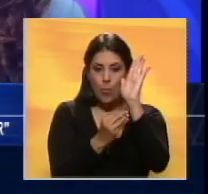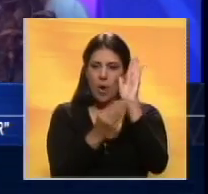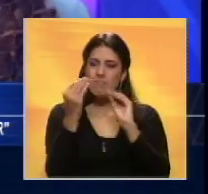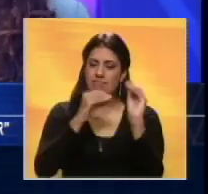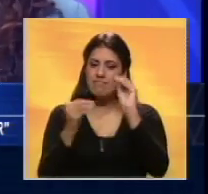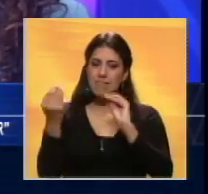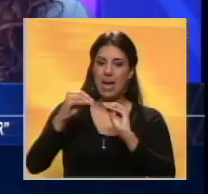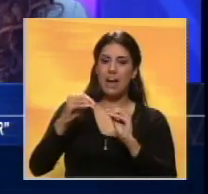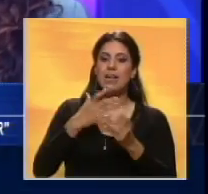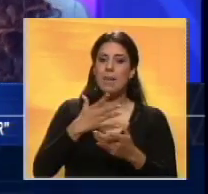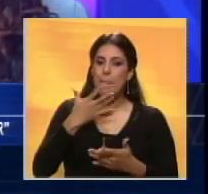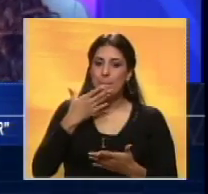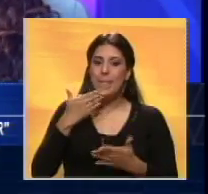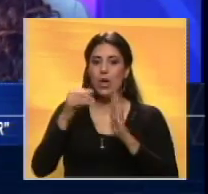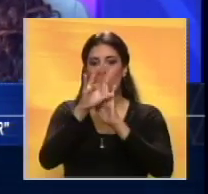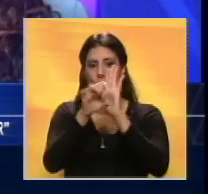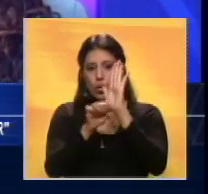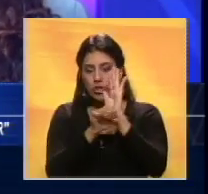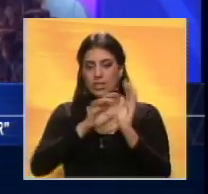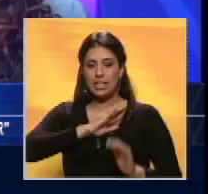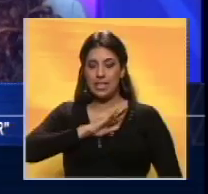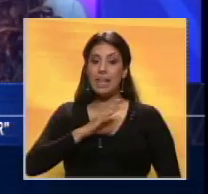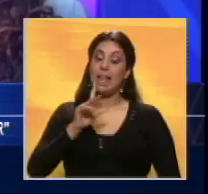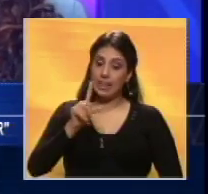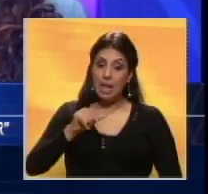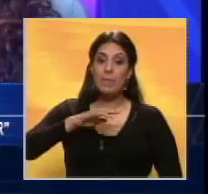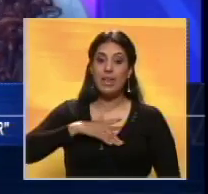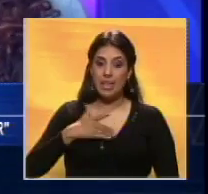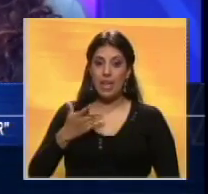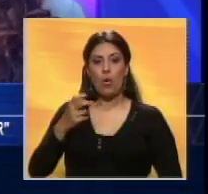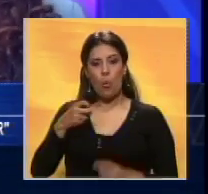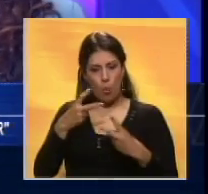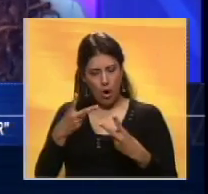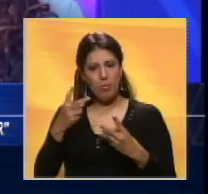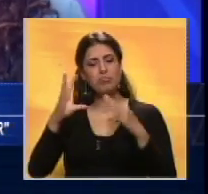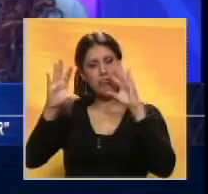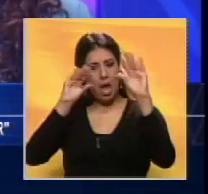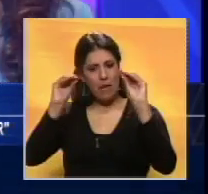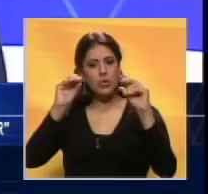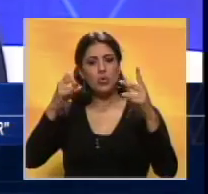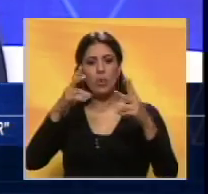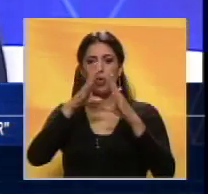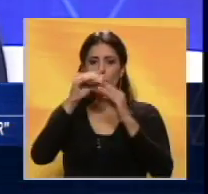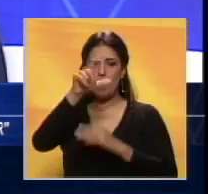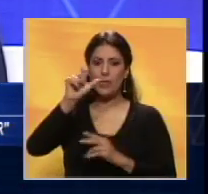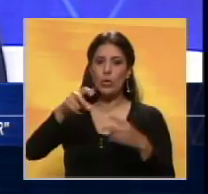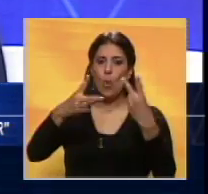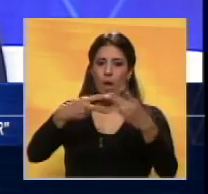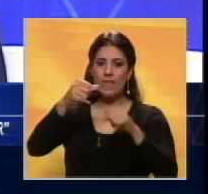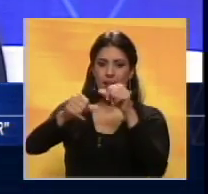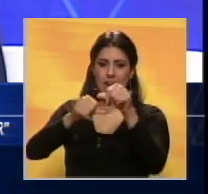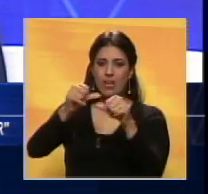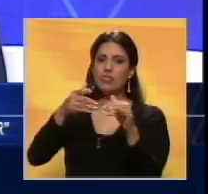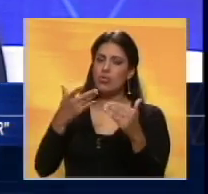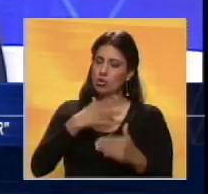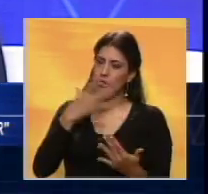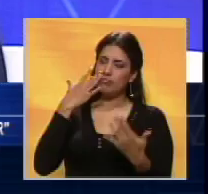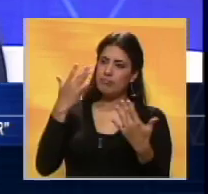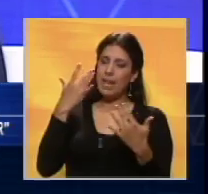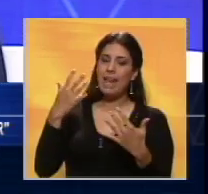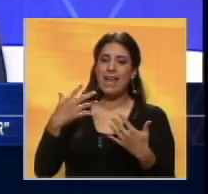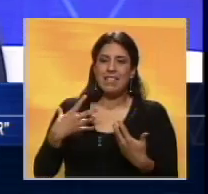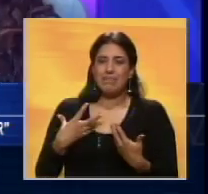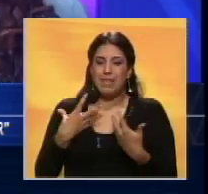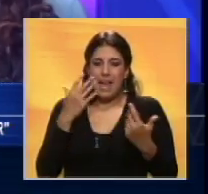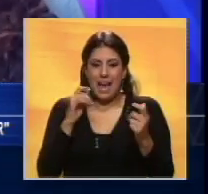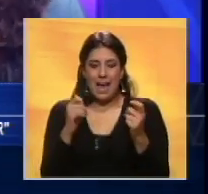agregar? ¿Cómo podemos enriquecer esta Constitución que tenemos? Y creo que es una gran convocatoria, sobre todo para las nuevas generaciones que hemos vivido al calor